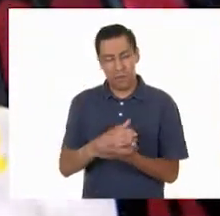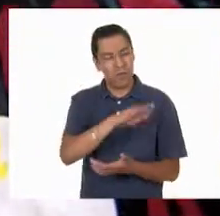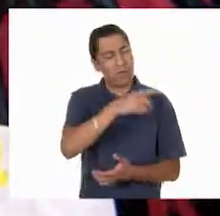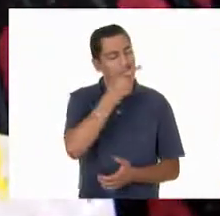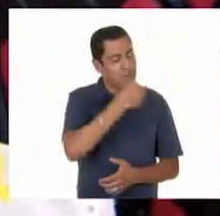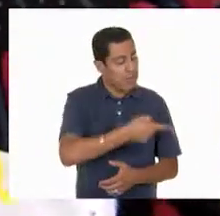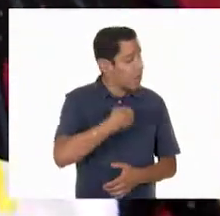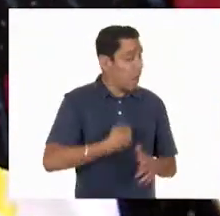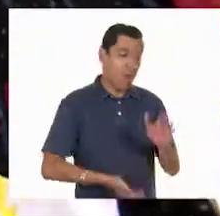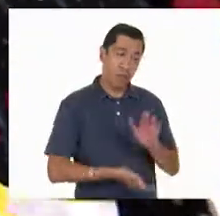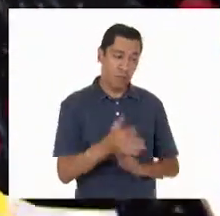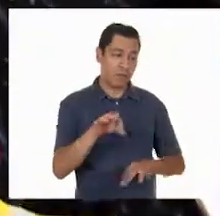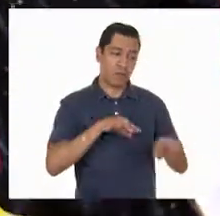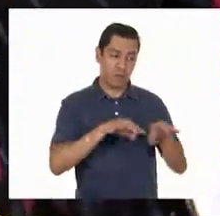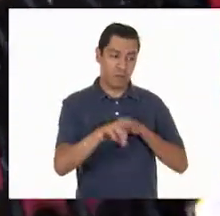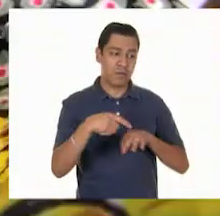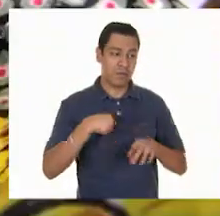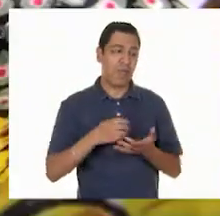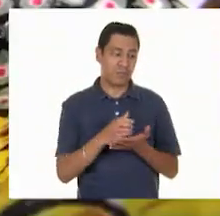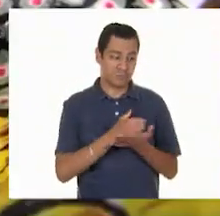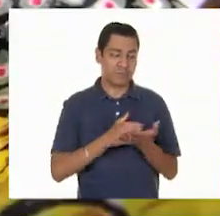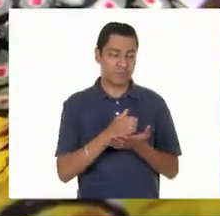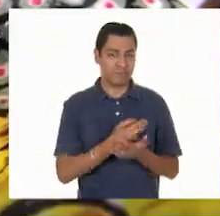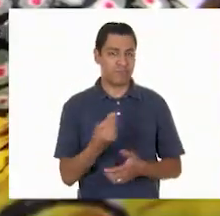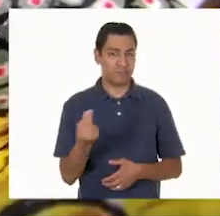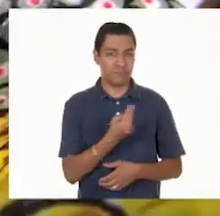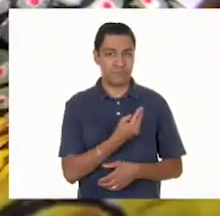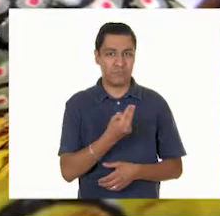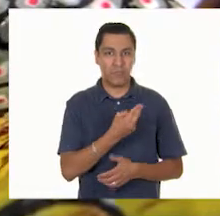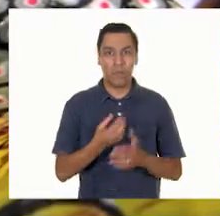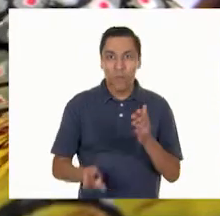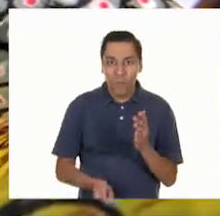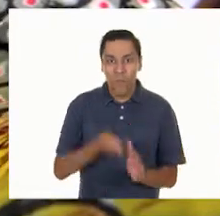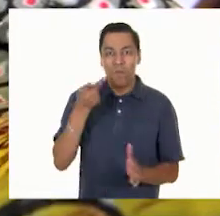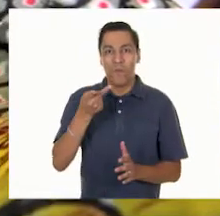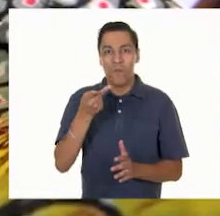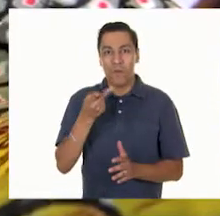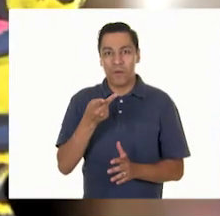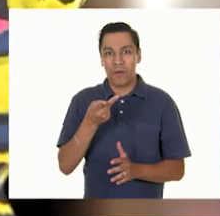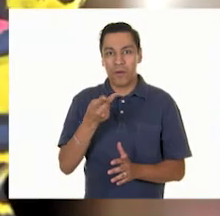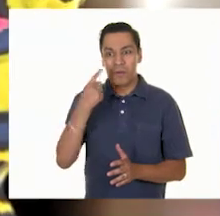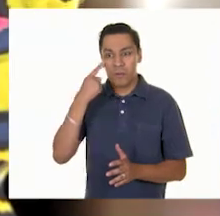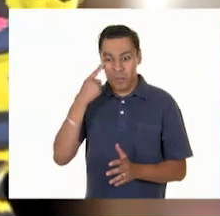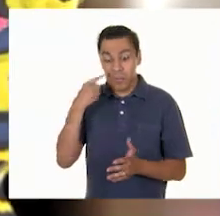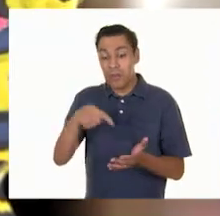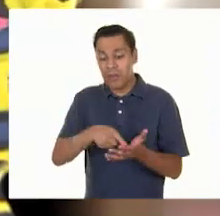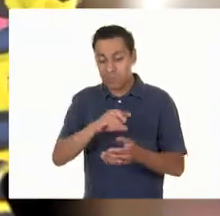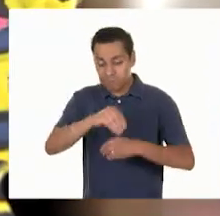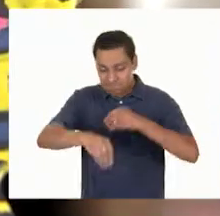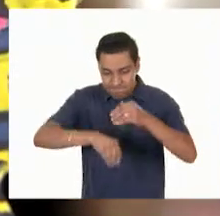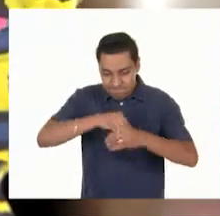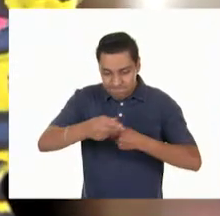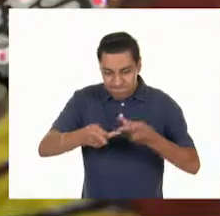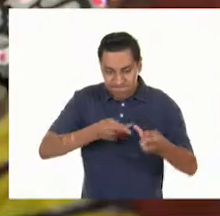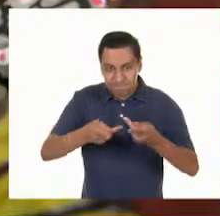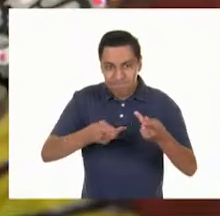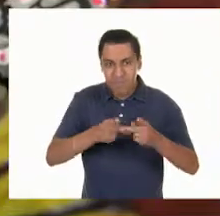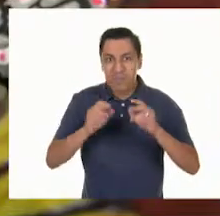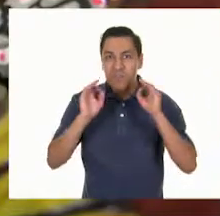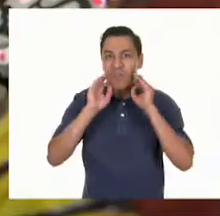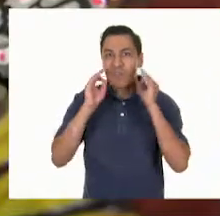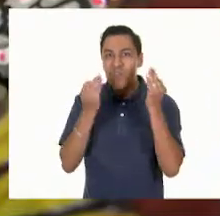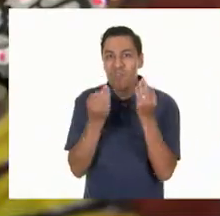voy a trabajar una porquería normalmente me dice miren dice voy a hacer unas figuras